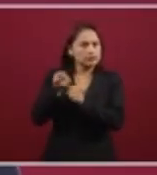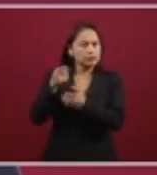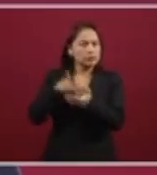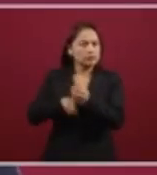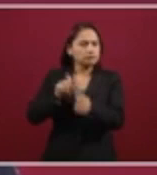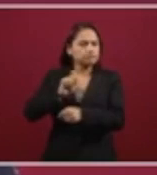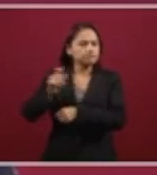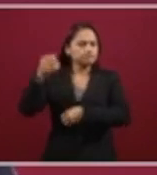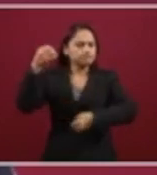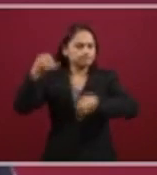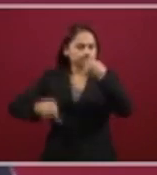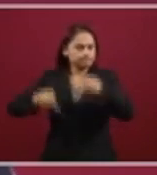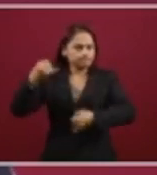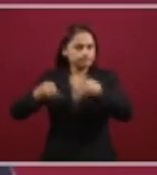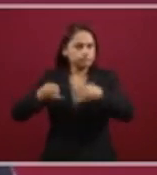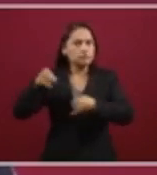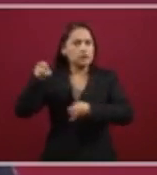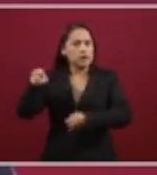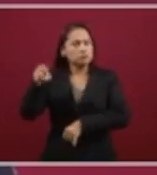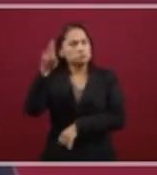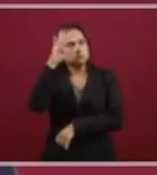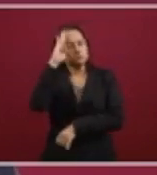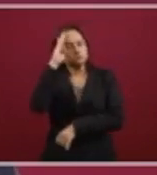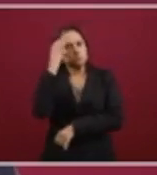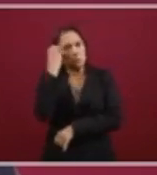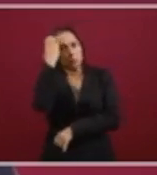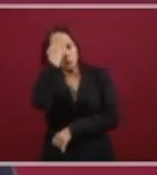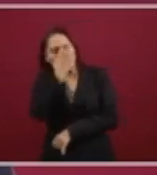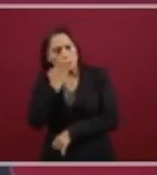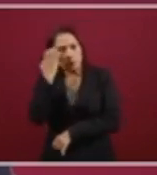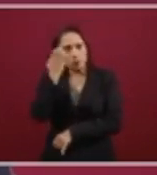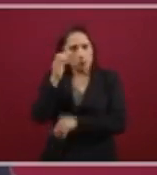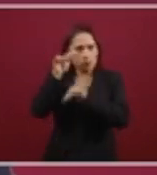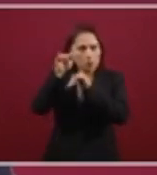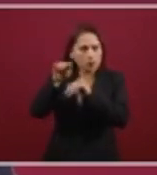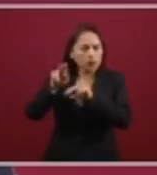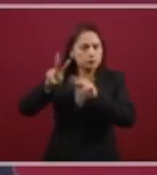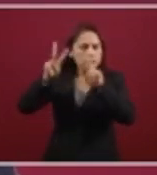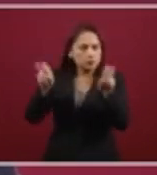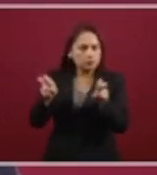emitiera una recomendación sobre este asunto.